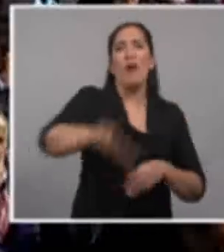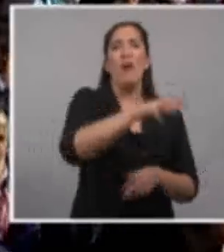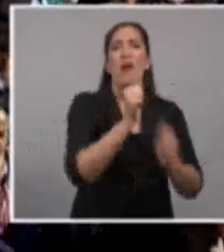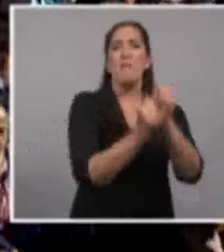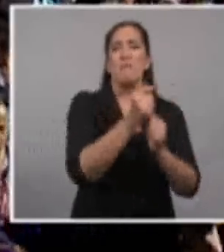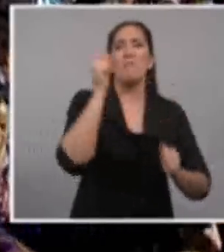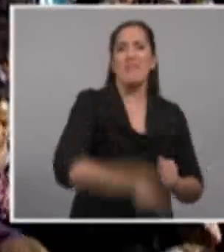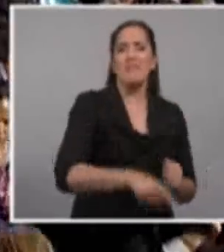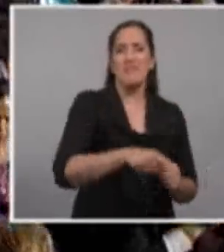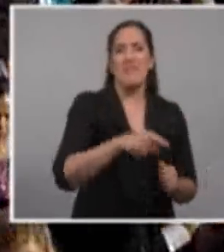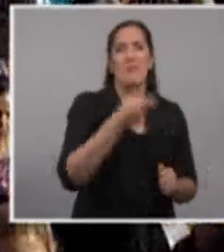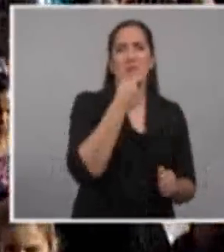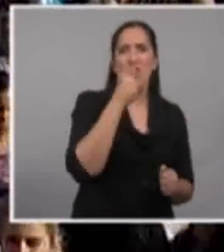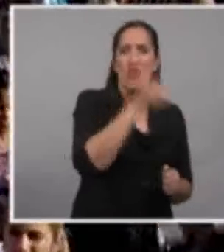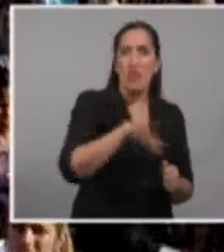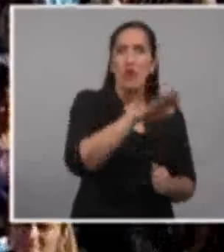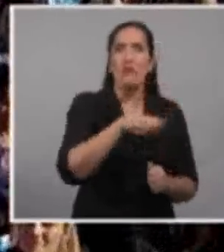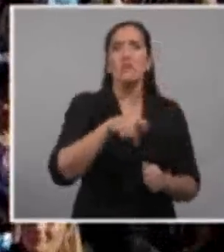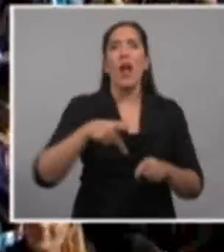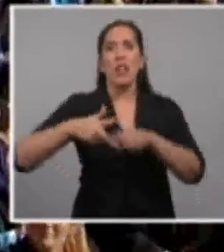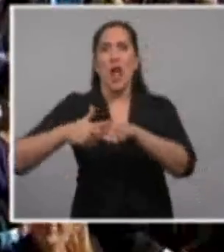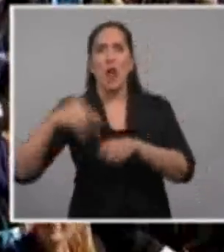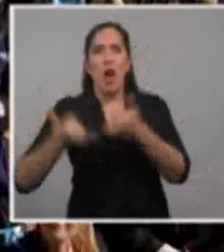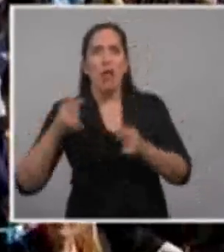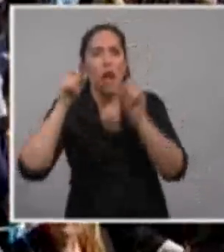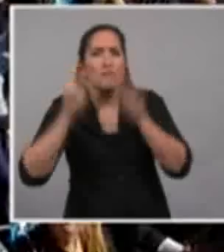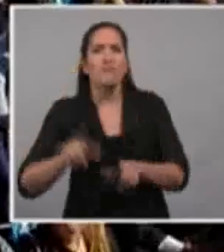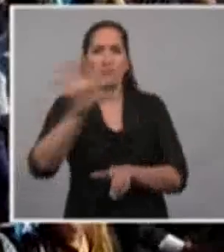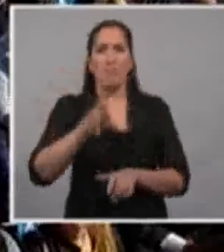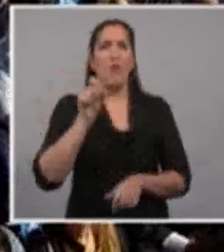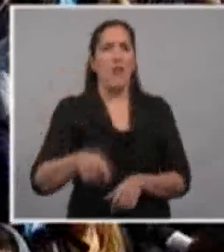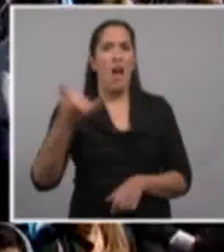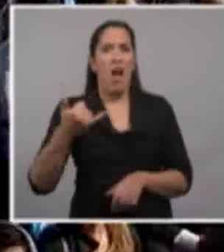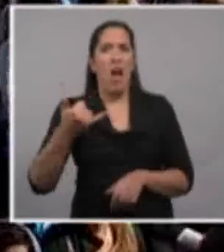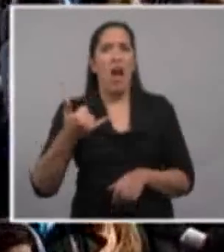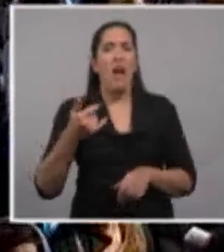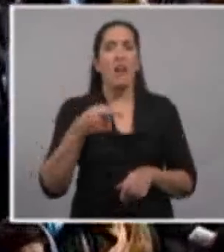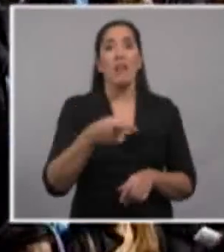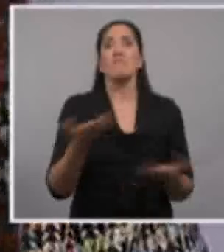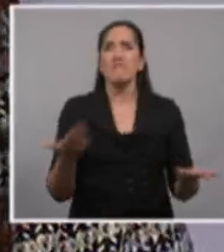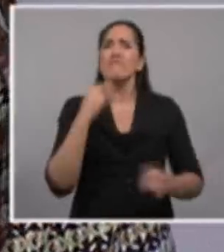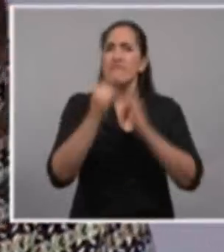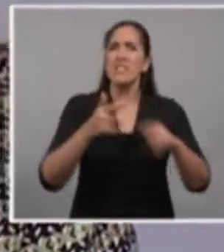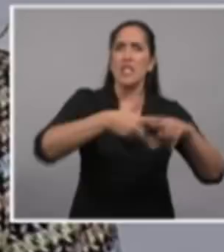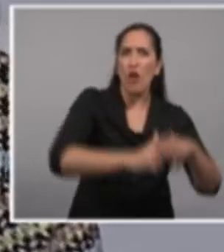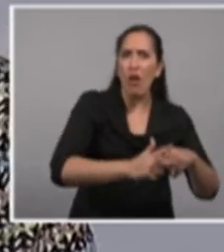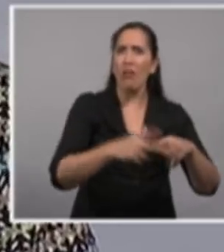agregado en materia tecnológica. Y hablando de tecnología y hablando de energía,